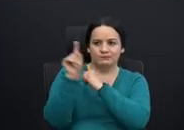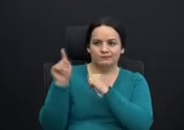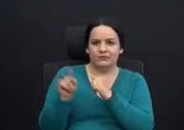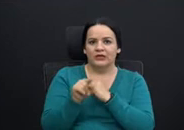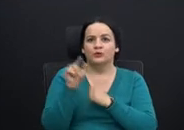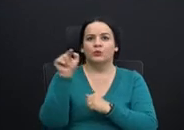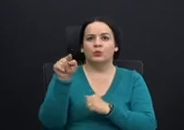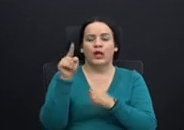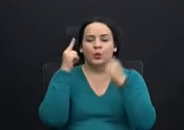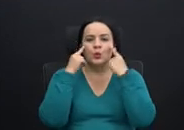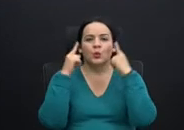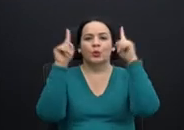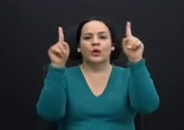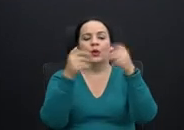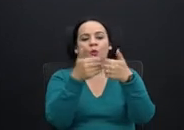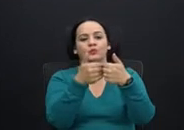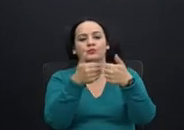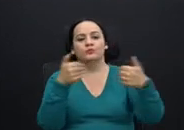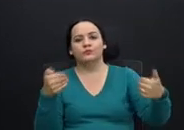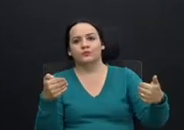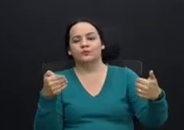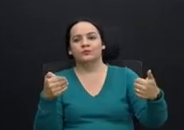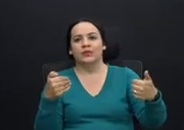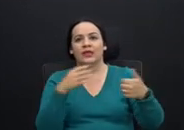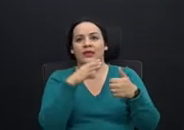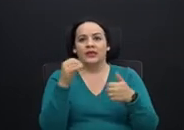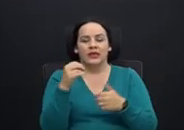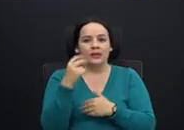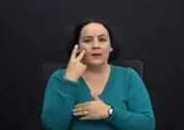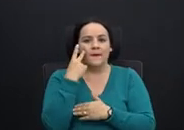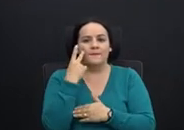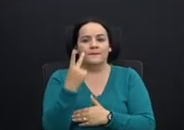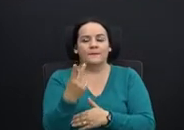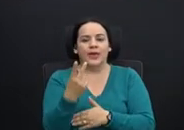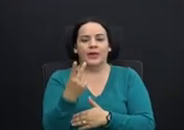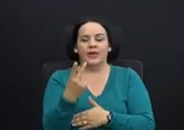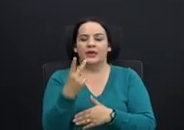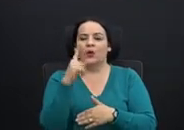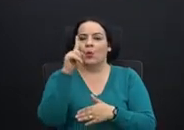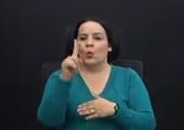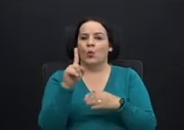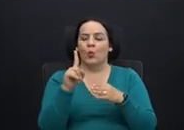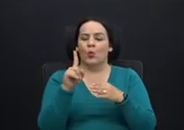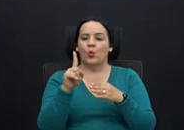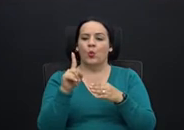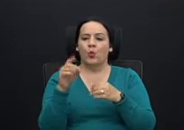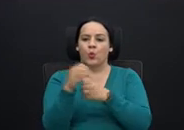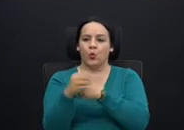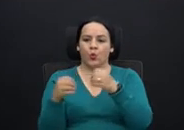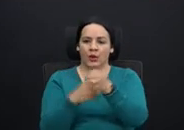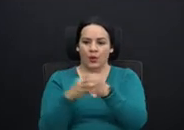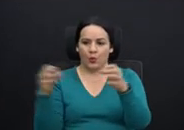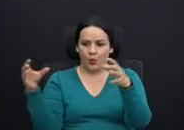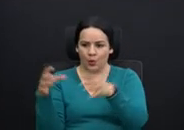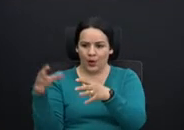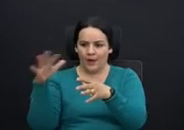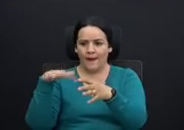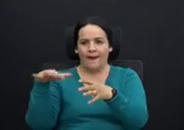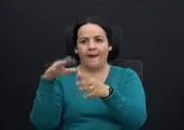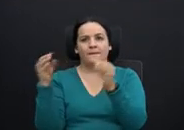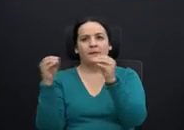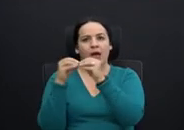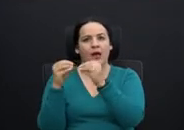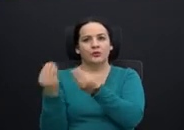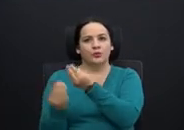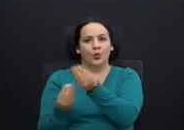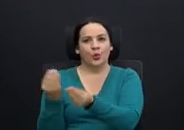realmente separarlos y visualizar un departamento más productivo